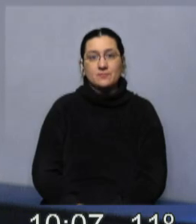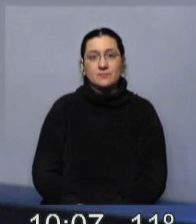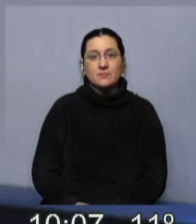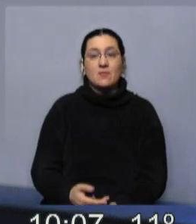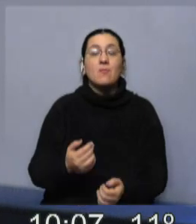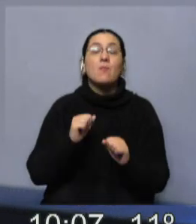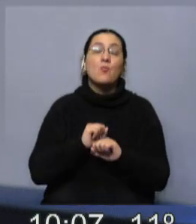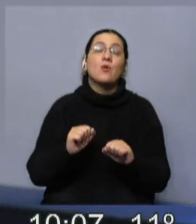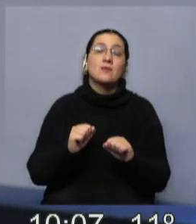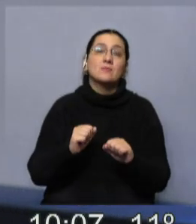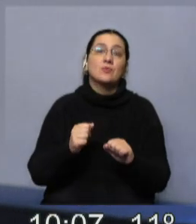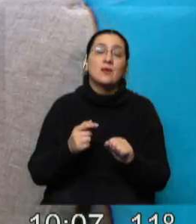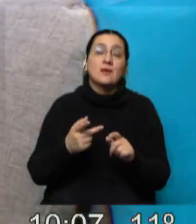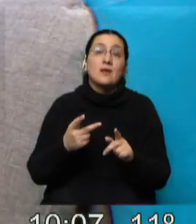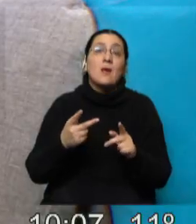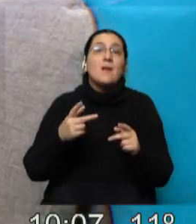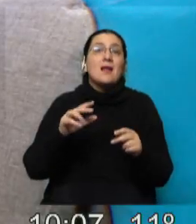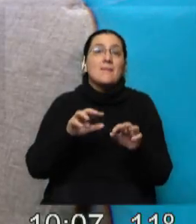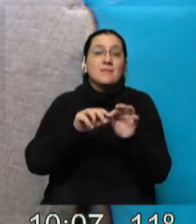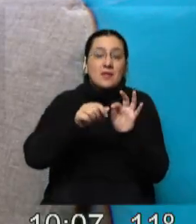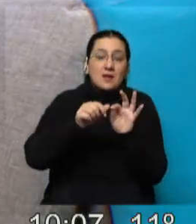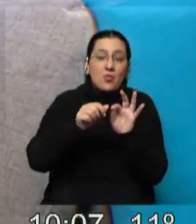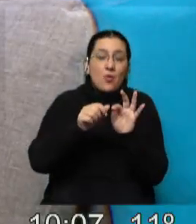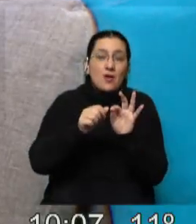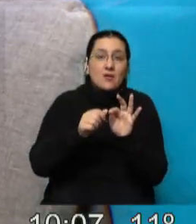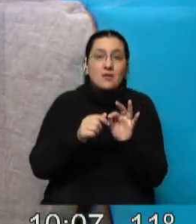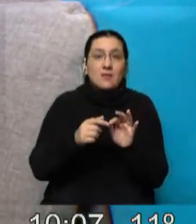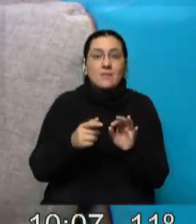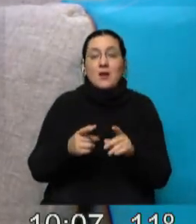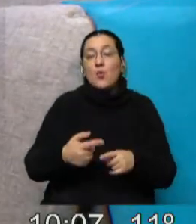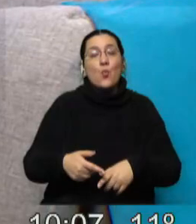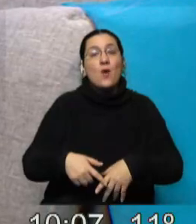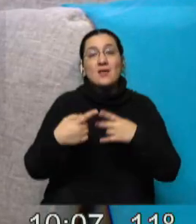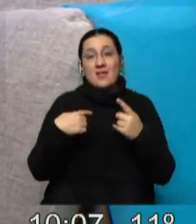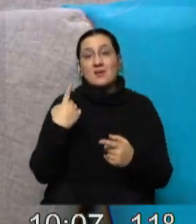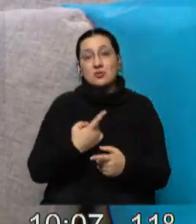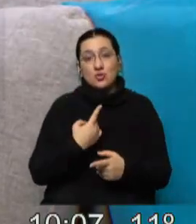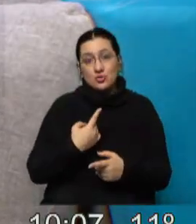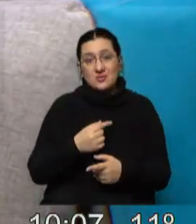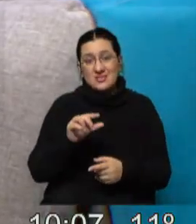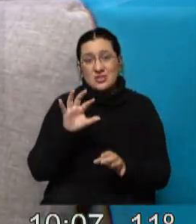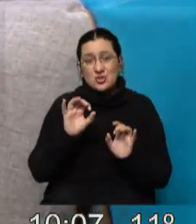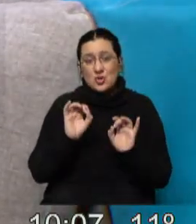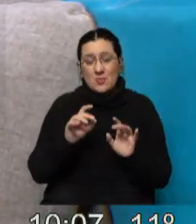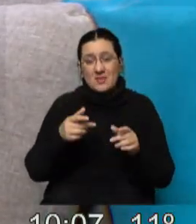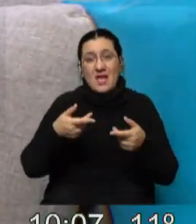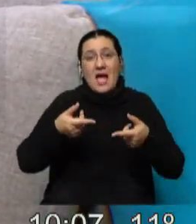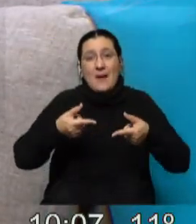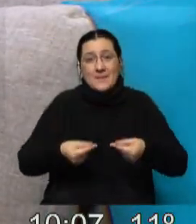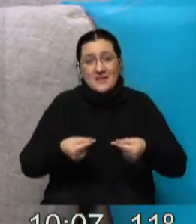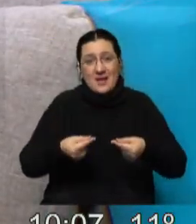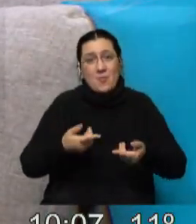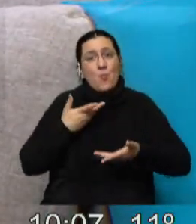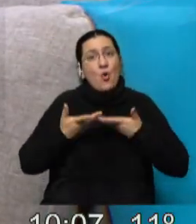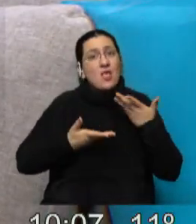podés ponerlo para que no dé tanto dolor. Te puedo asegurar que para cualquiera de nosotras apretar molesta. Sí.